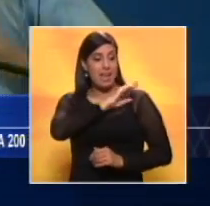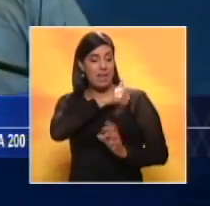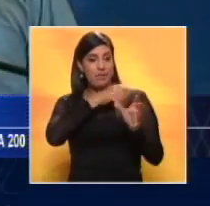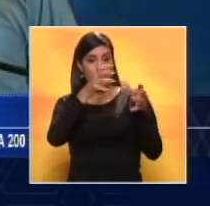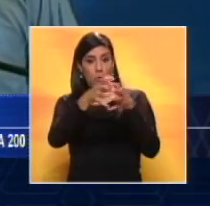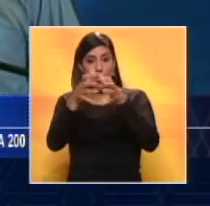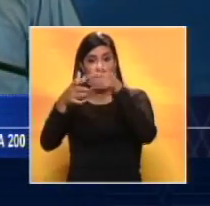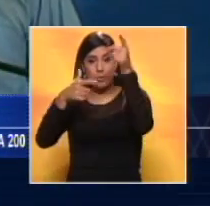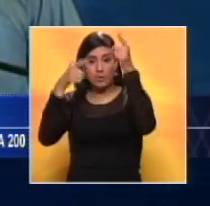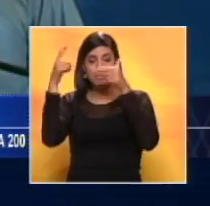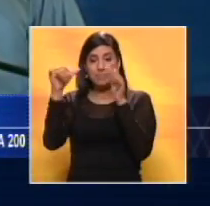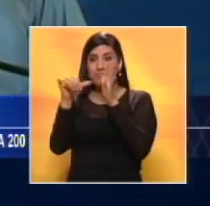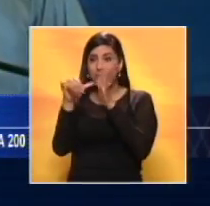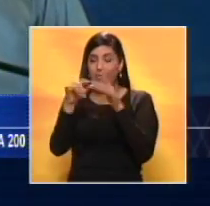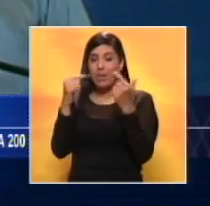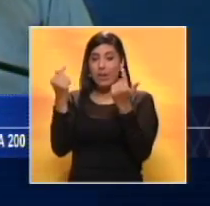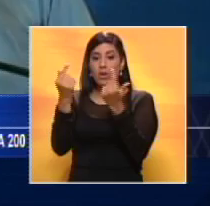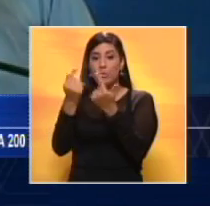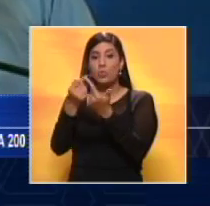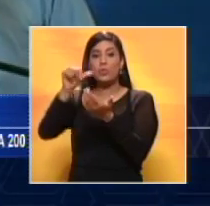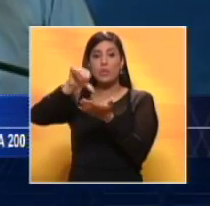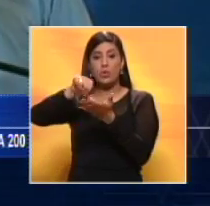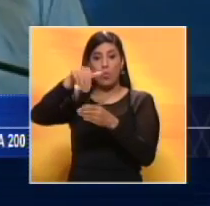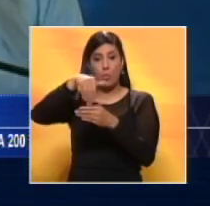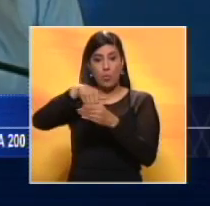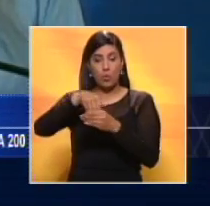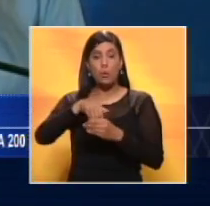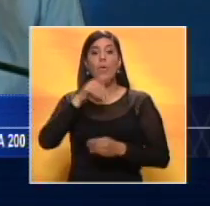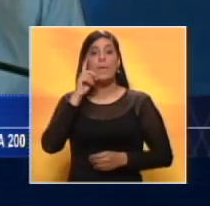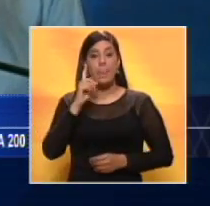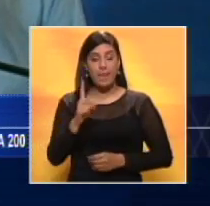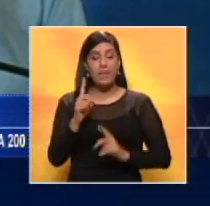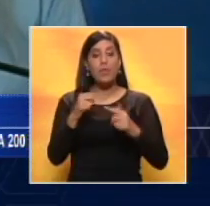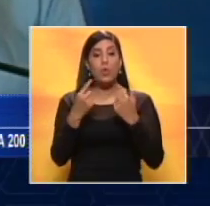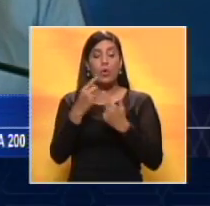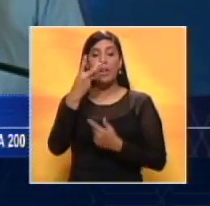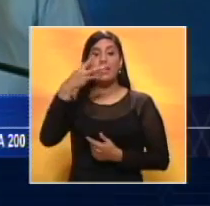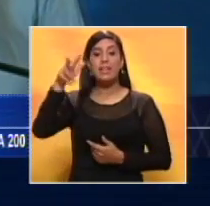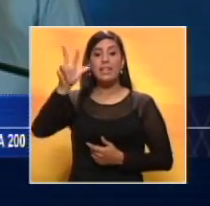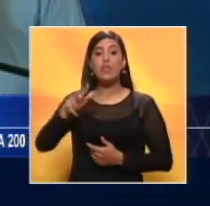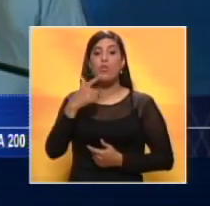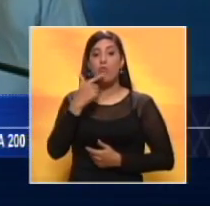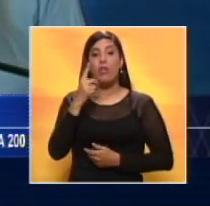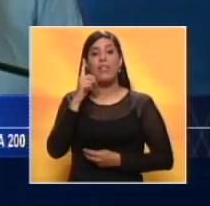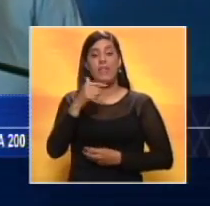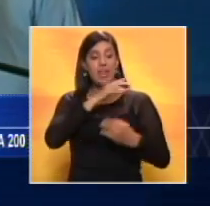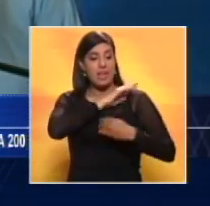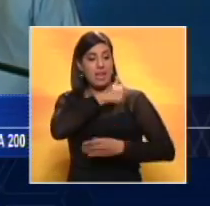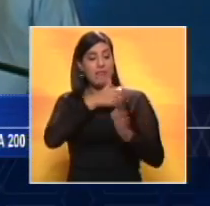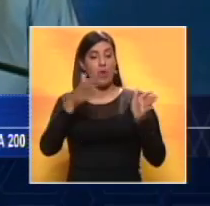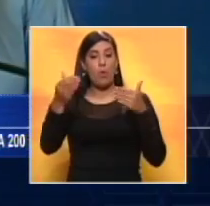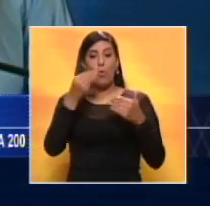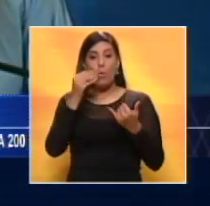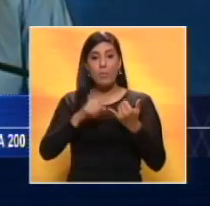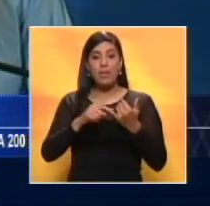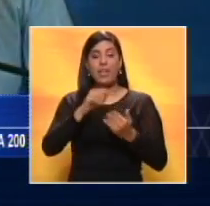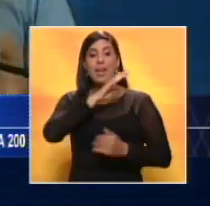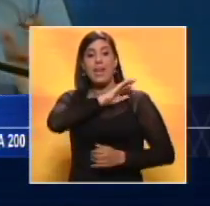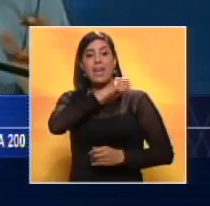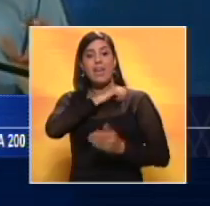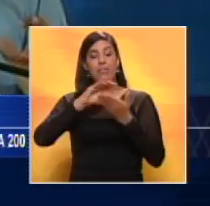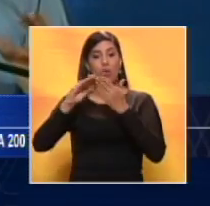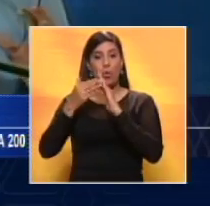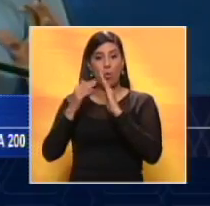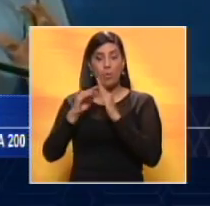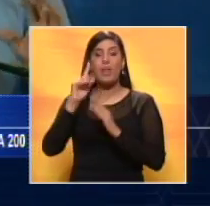UVC cercanos a ese centro electoral. Debe estar en ese punto tricolor los jefes de CLAP, los jefes de comunidad, de calle.